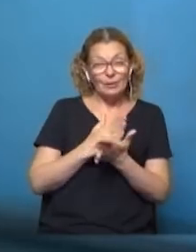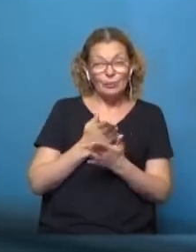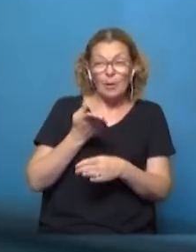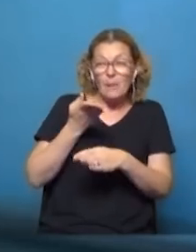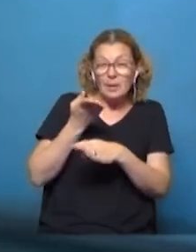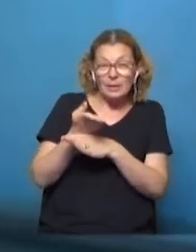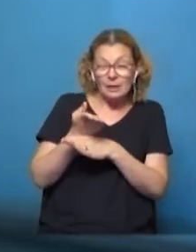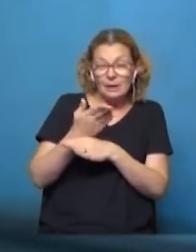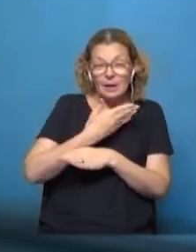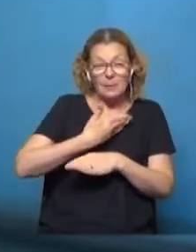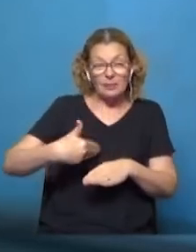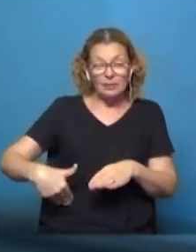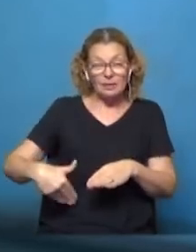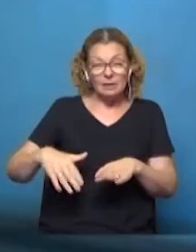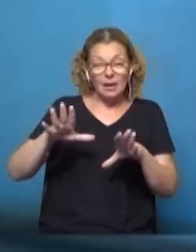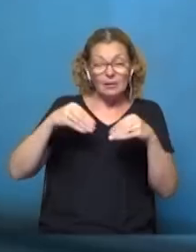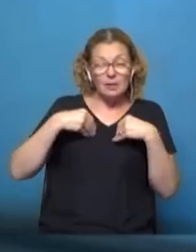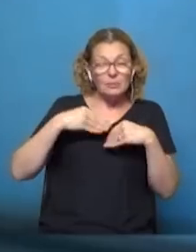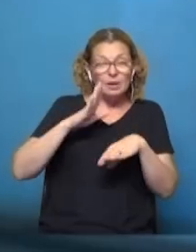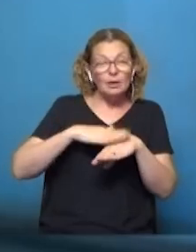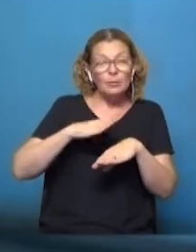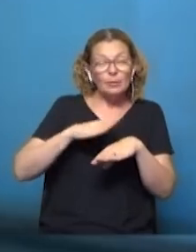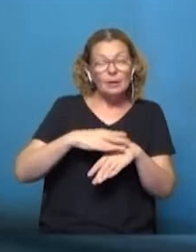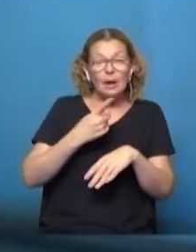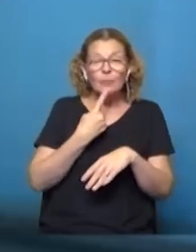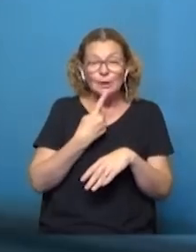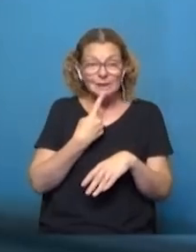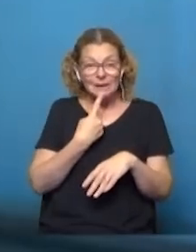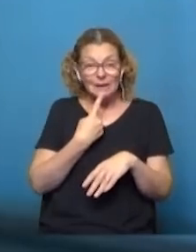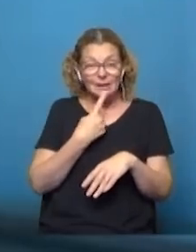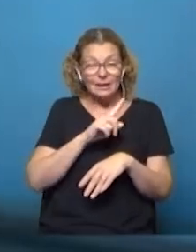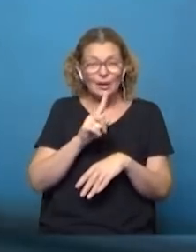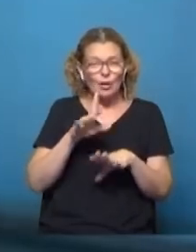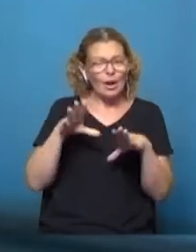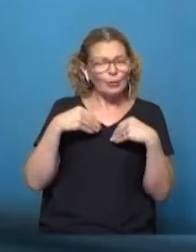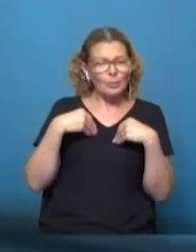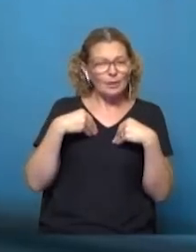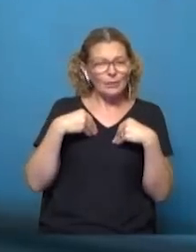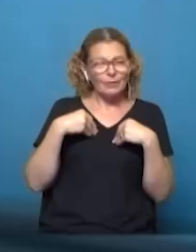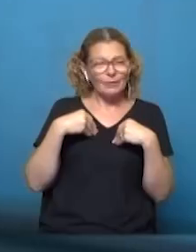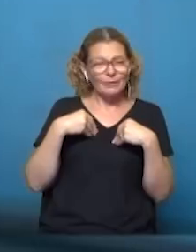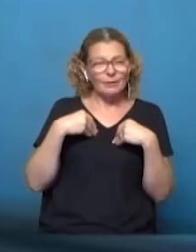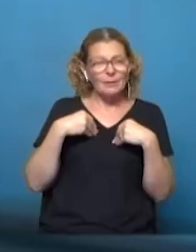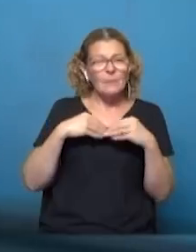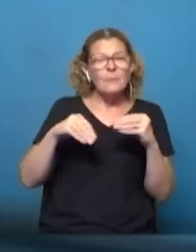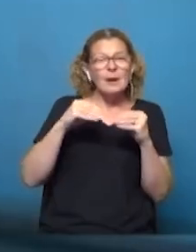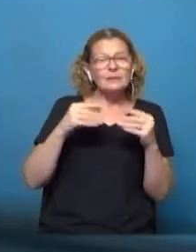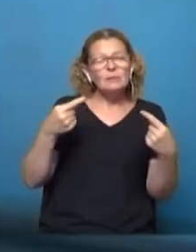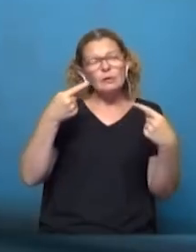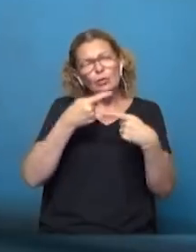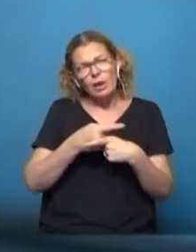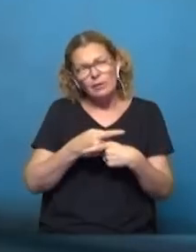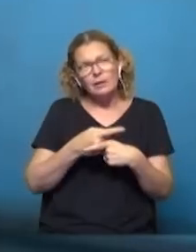pedirle al presidente que asuma responsabilidades políticas que no las ha asumido es más se ha